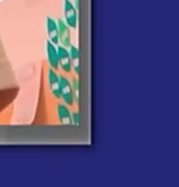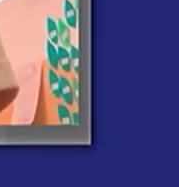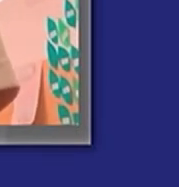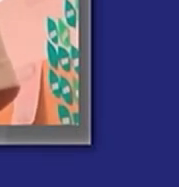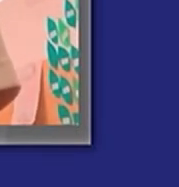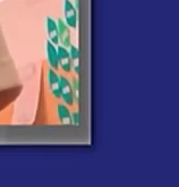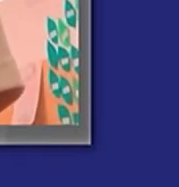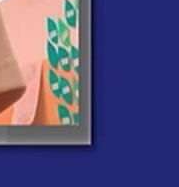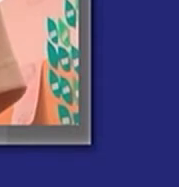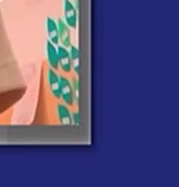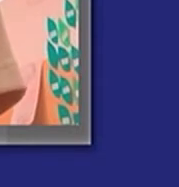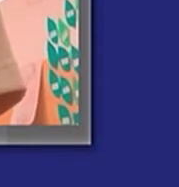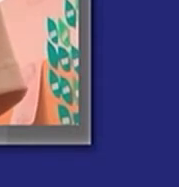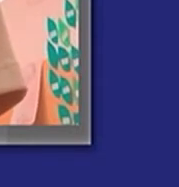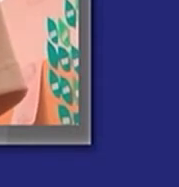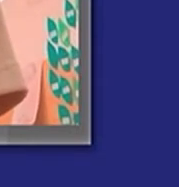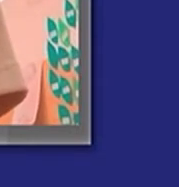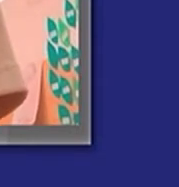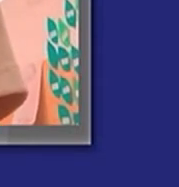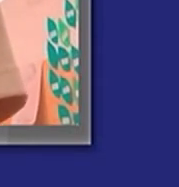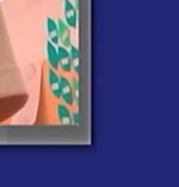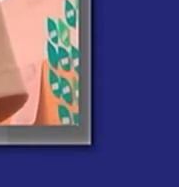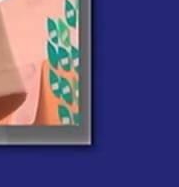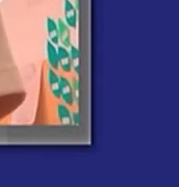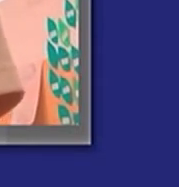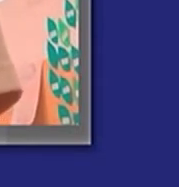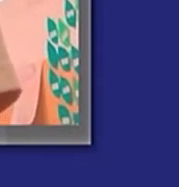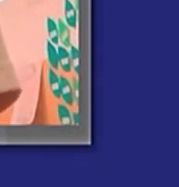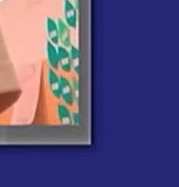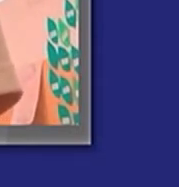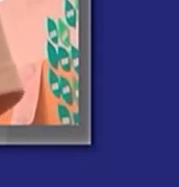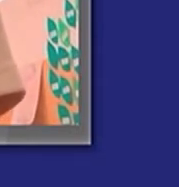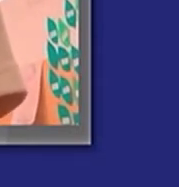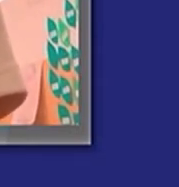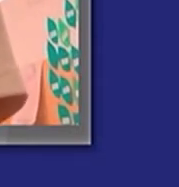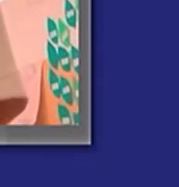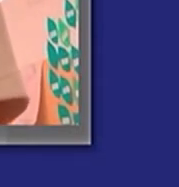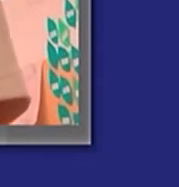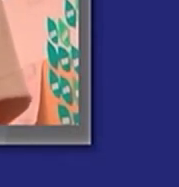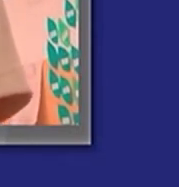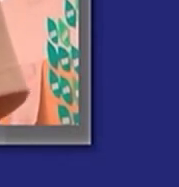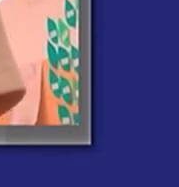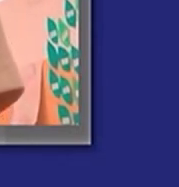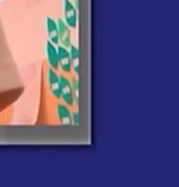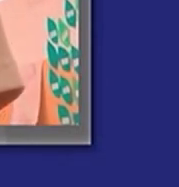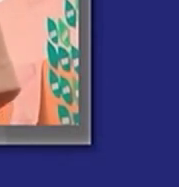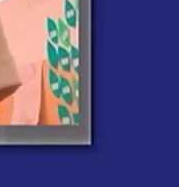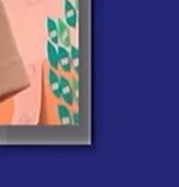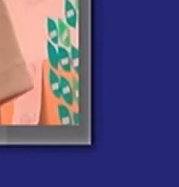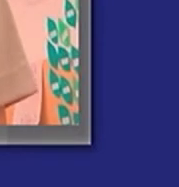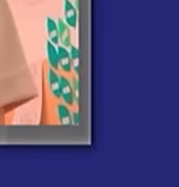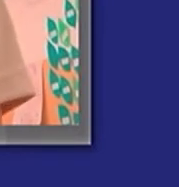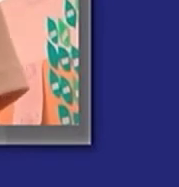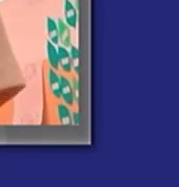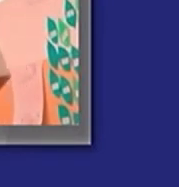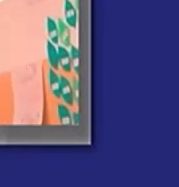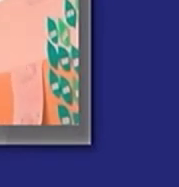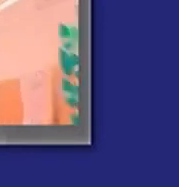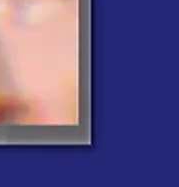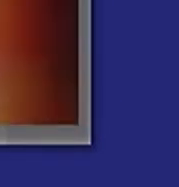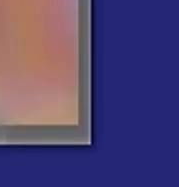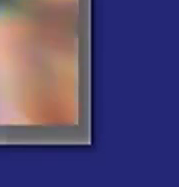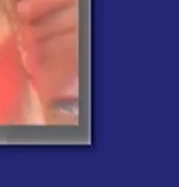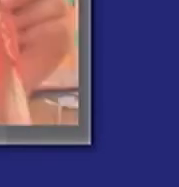mismo atiende a ciertos criterios como la igualdad, la correspondencia numérica, la pertenencia, la relación entre una parte de un